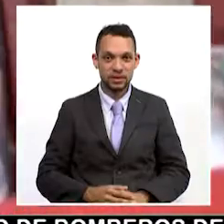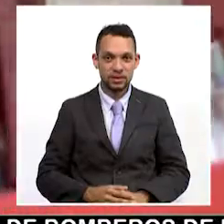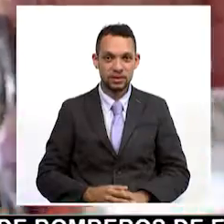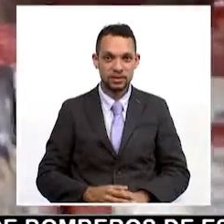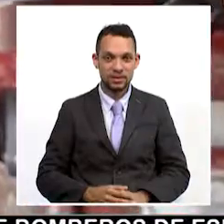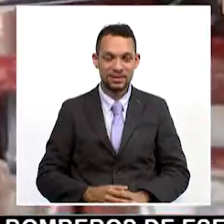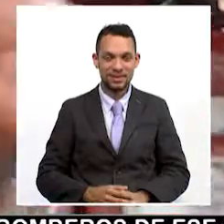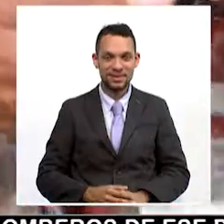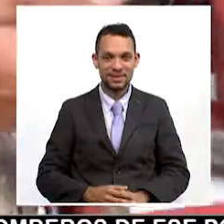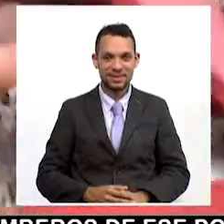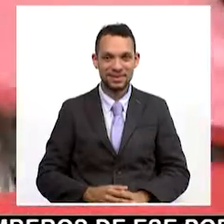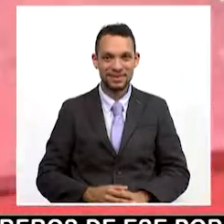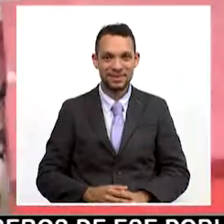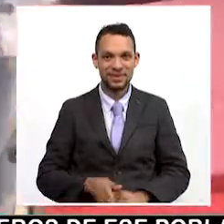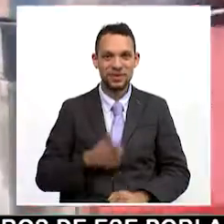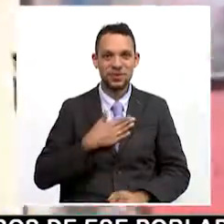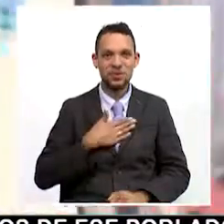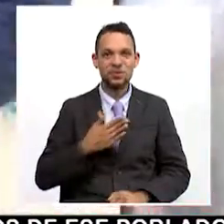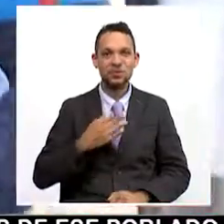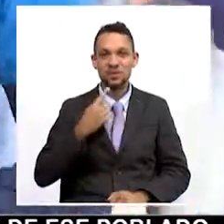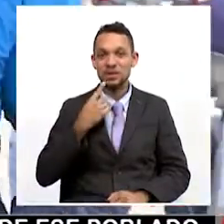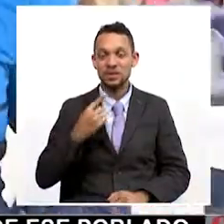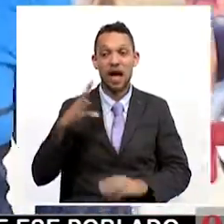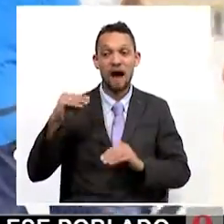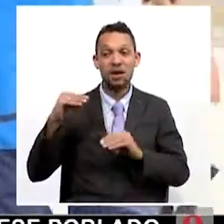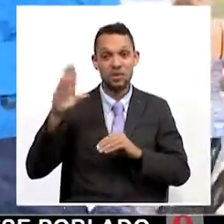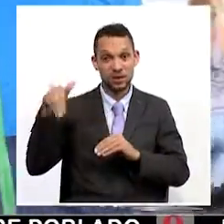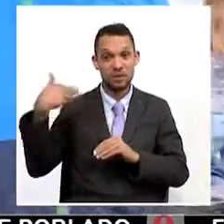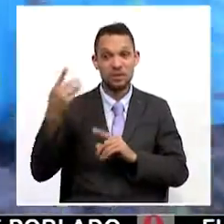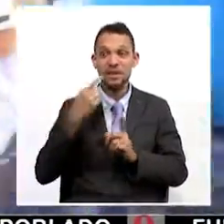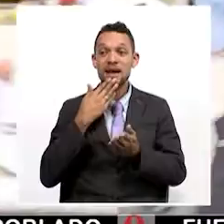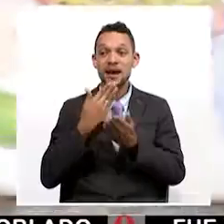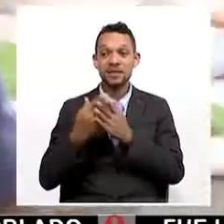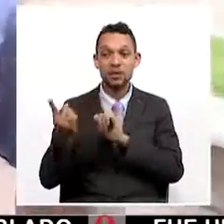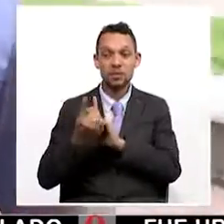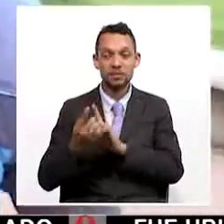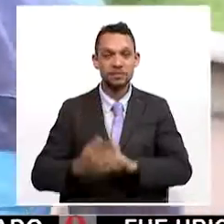Dos minutos. Dos, listo. Gracias. Entonces estamos hablando yo. Muy gente y felicidades. Bueno.